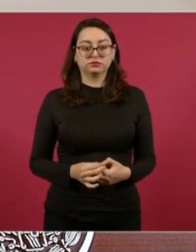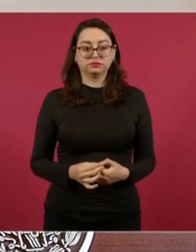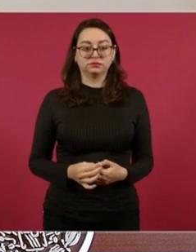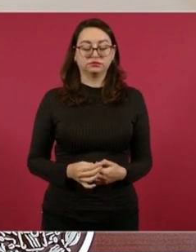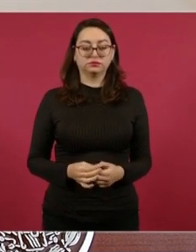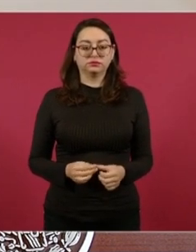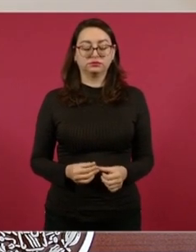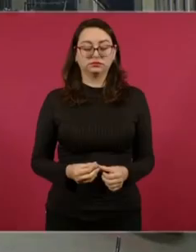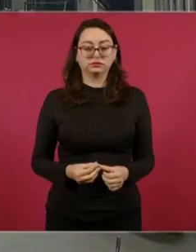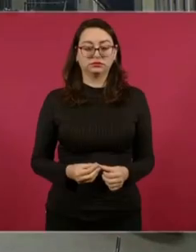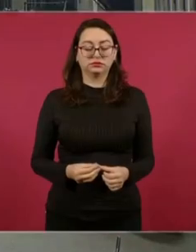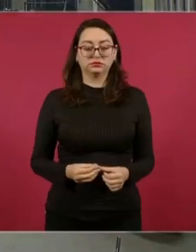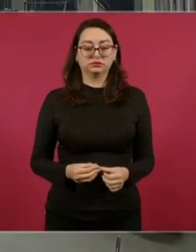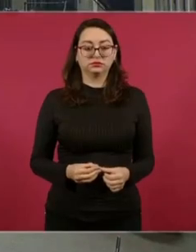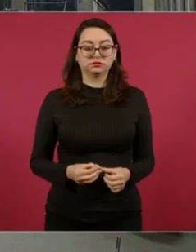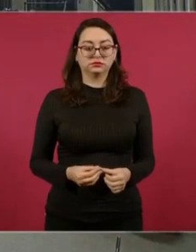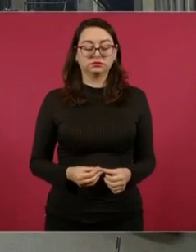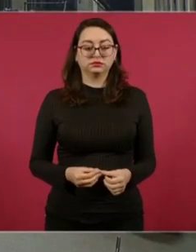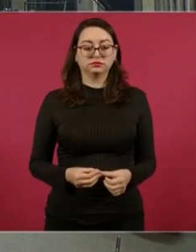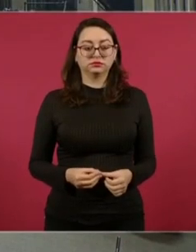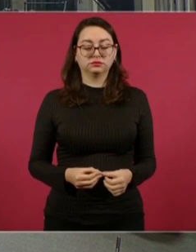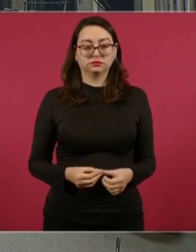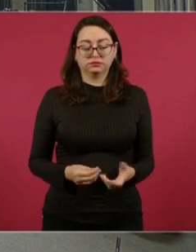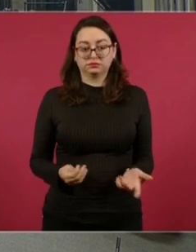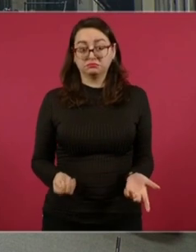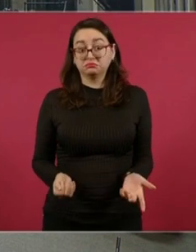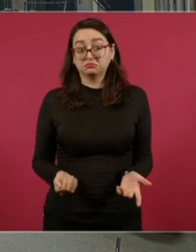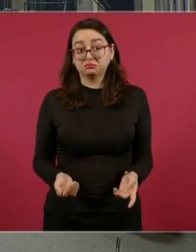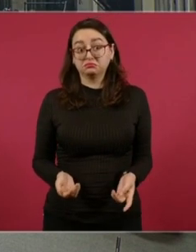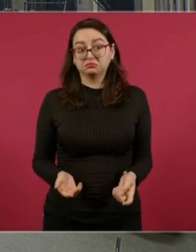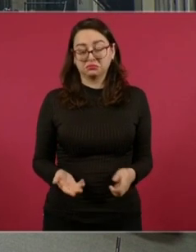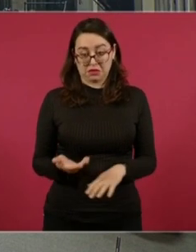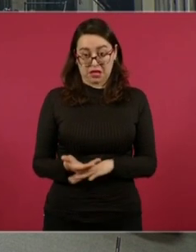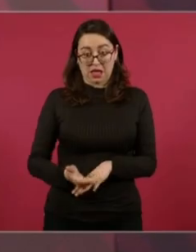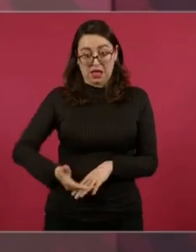Sería bueno que explicaran quienes hicieron esa reforma